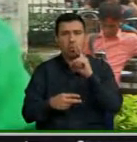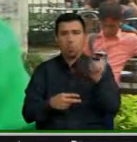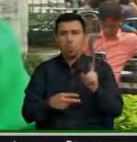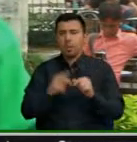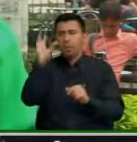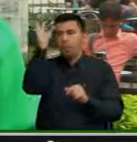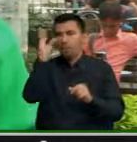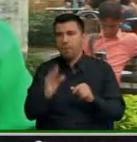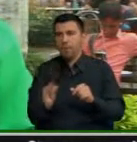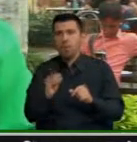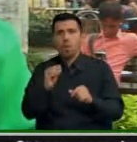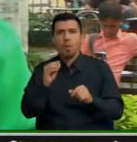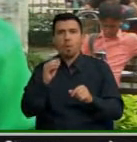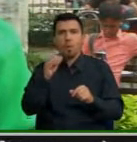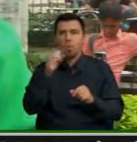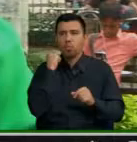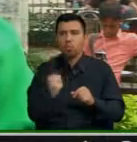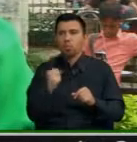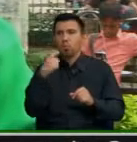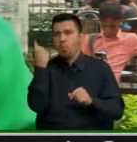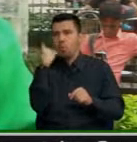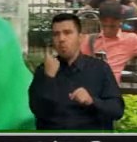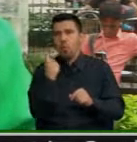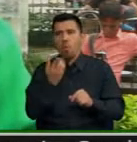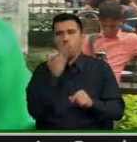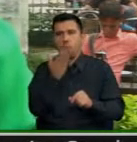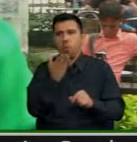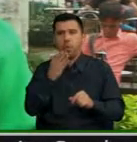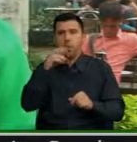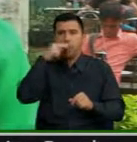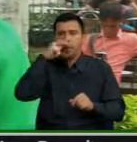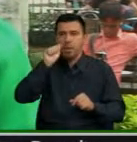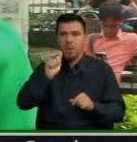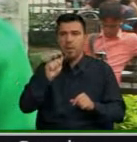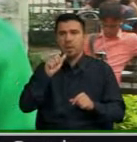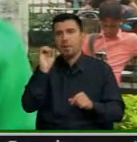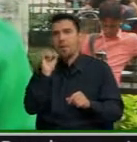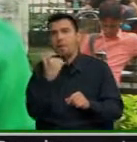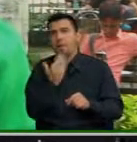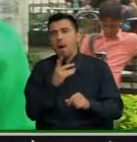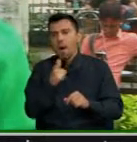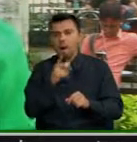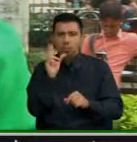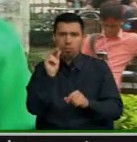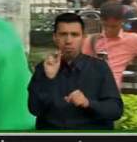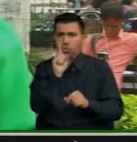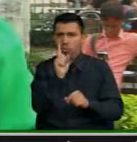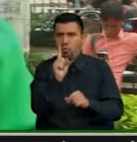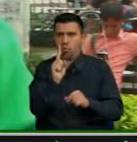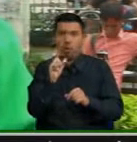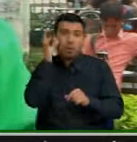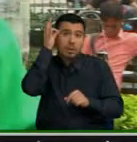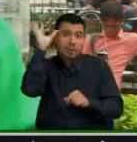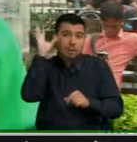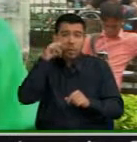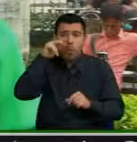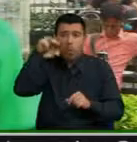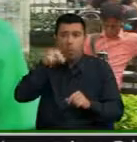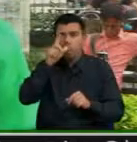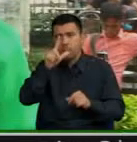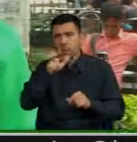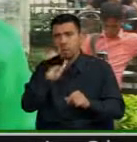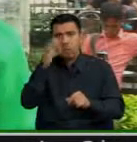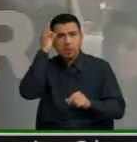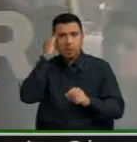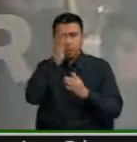de la Niña ni nada por el estilo en este momento. Muy posiblemente se presentará una época fuerte de sequía a mitad de año, también como se precisó por